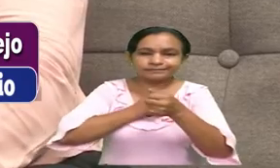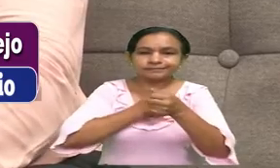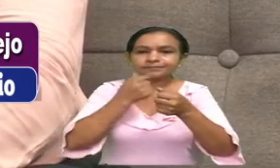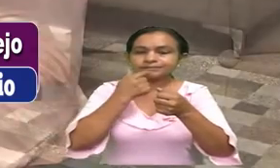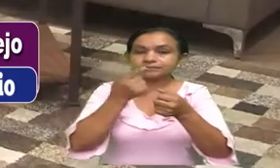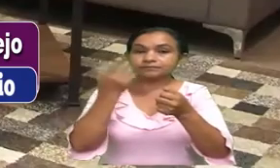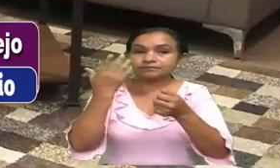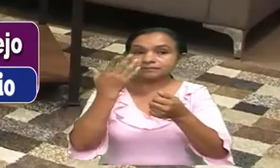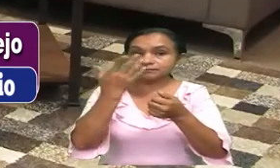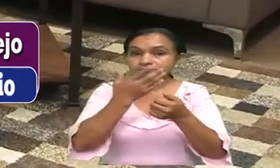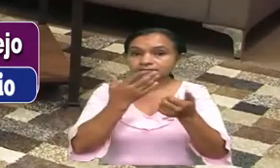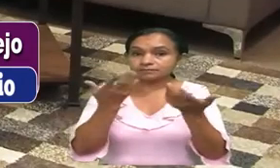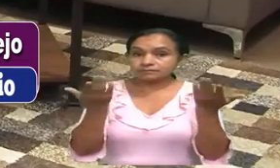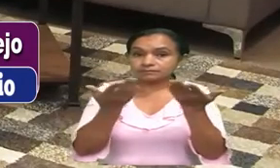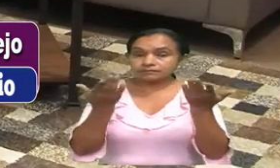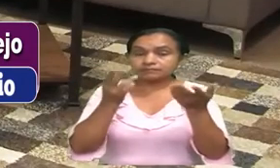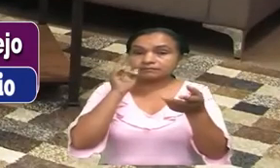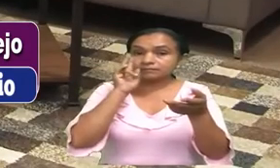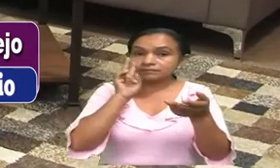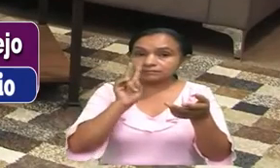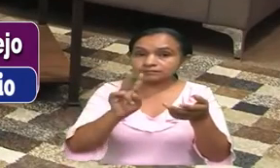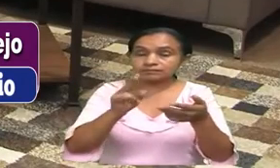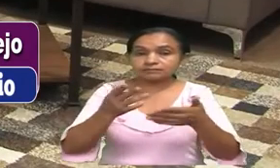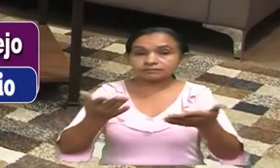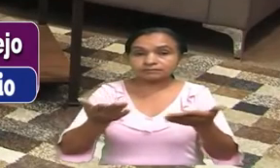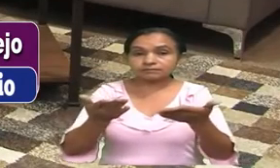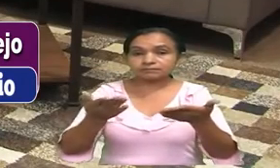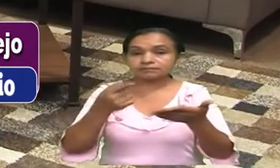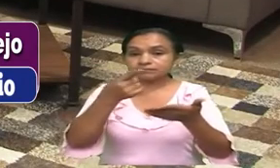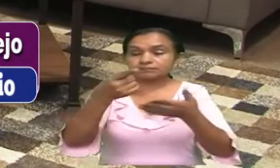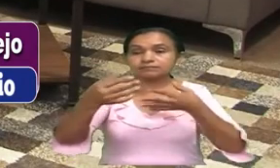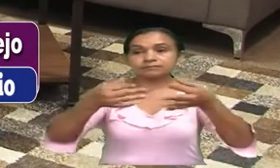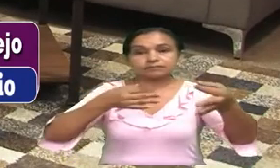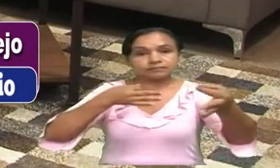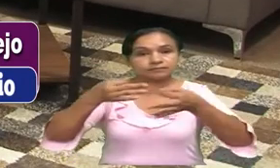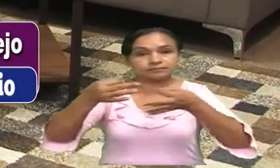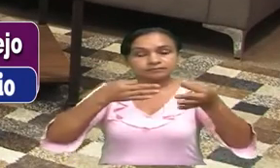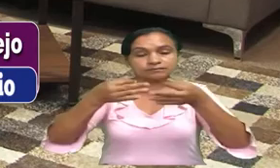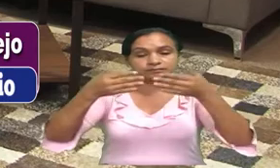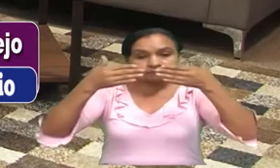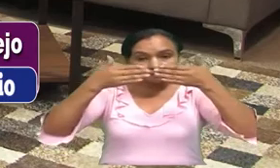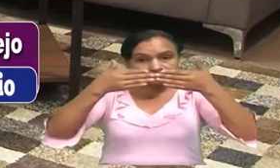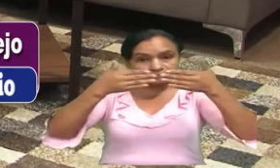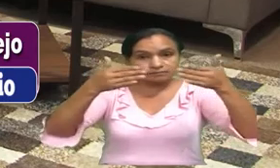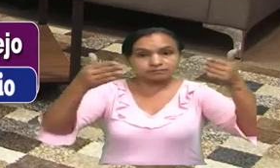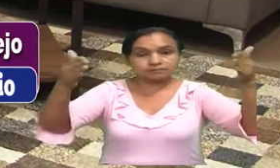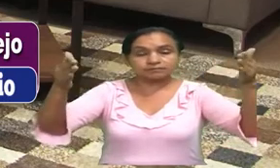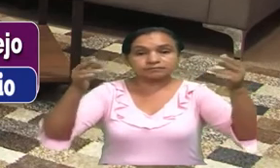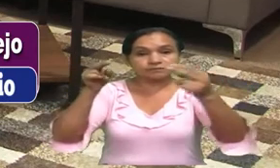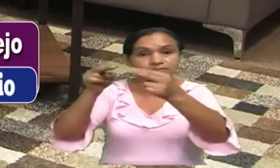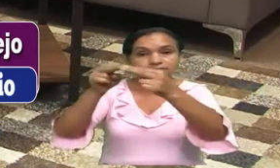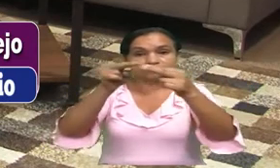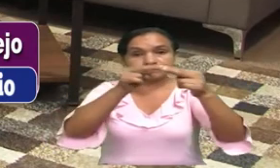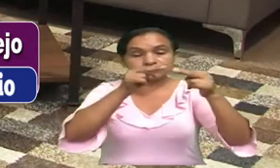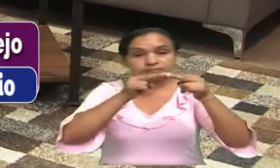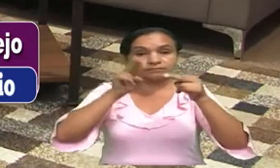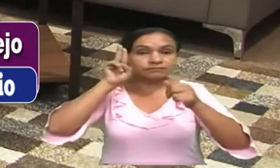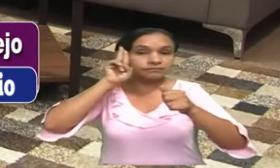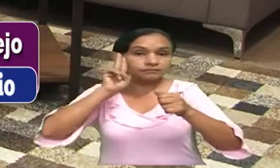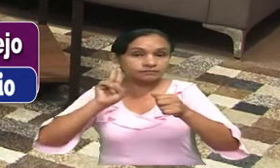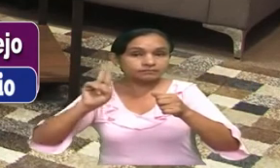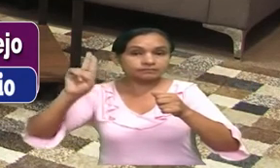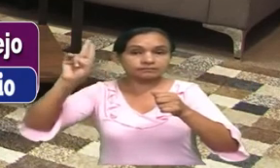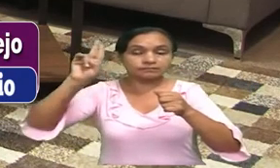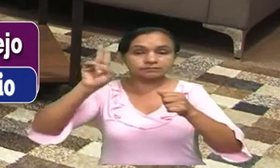qué interesante, porque estamos viendo de cara a eso que usted nos plantea una apertura y una vinculación directa de la universidad, no